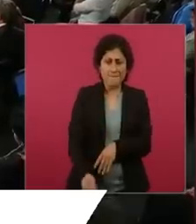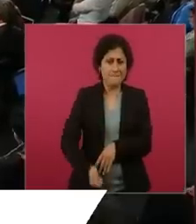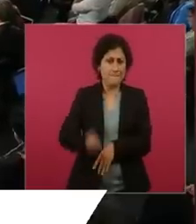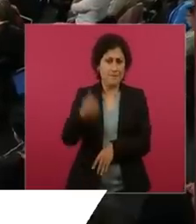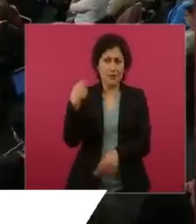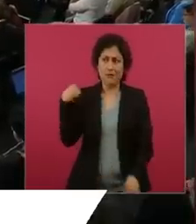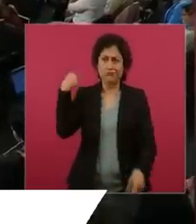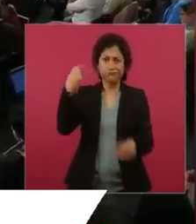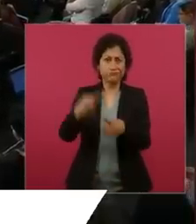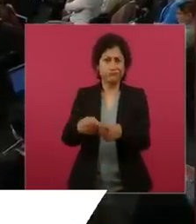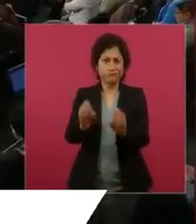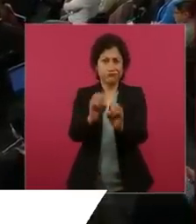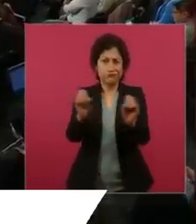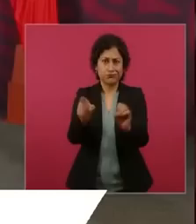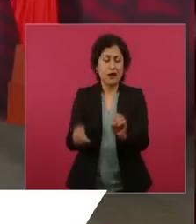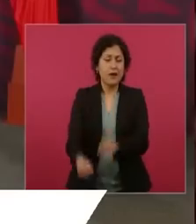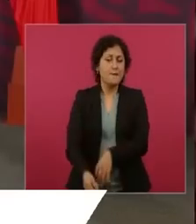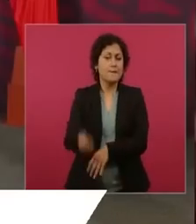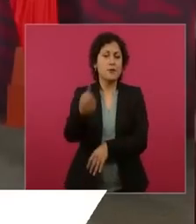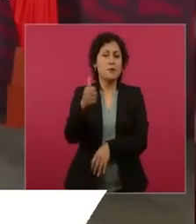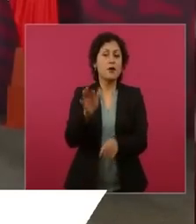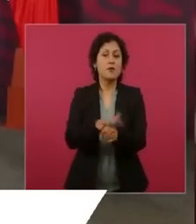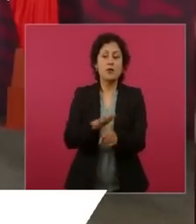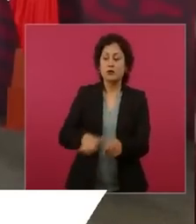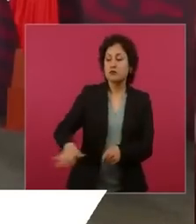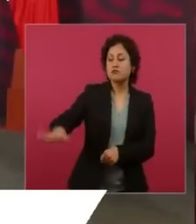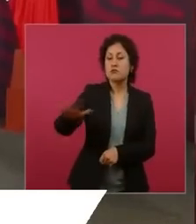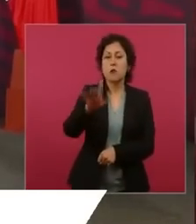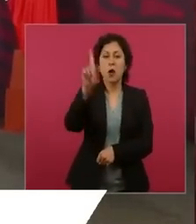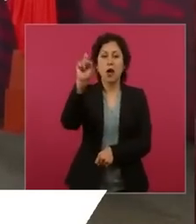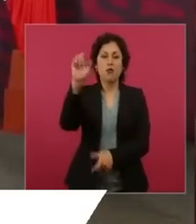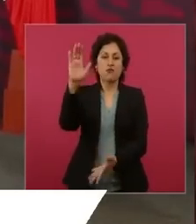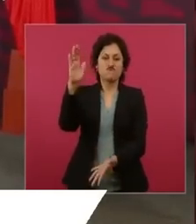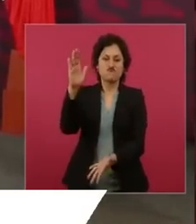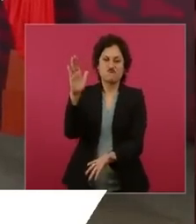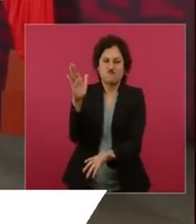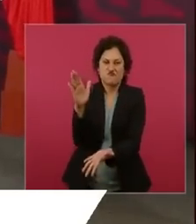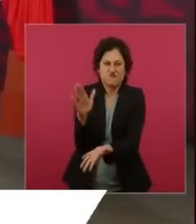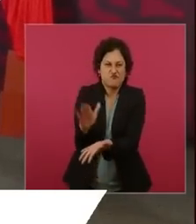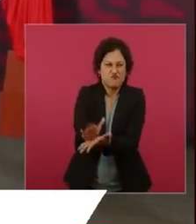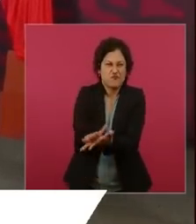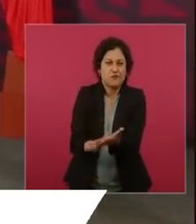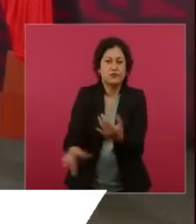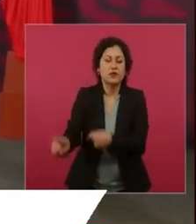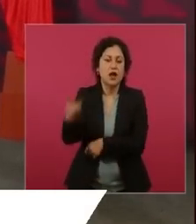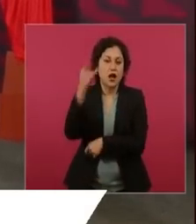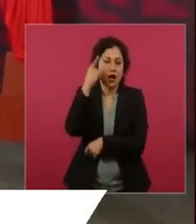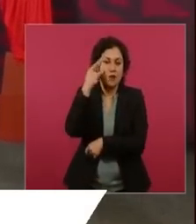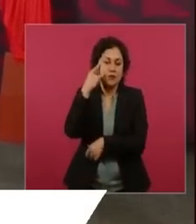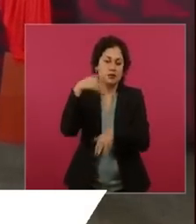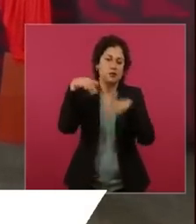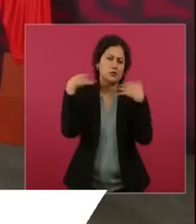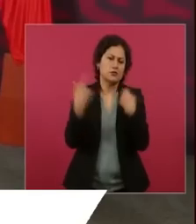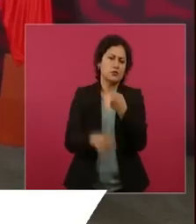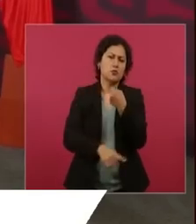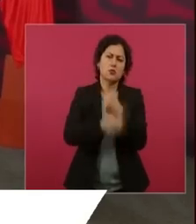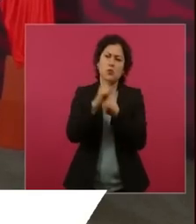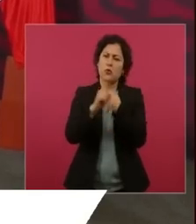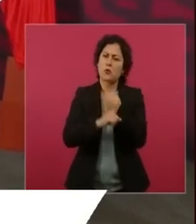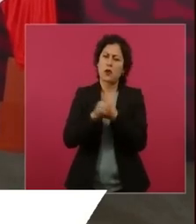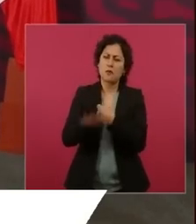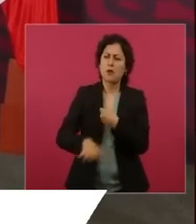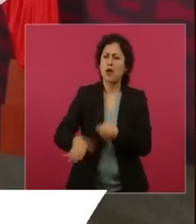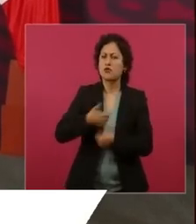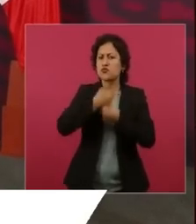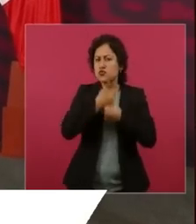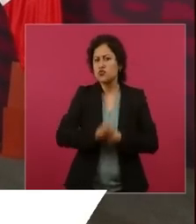esta circunstancia y el presidente López Obrador también en su conferencia pidió que se transmitiera